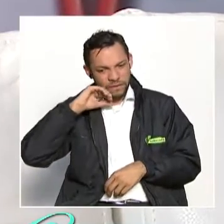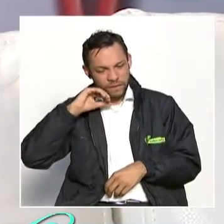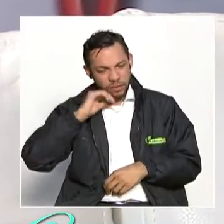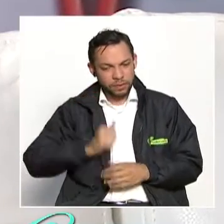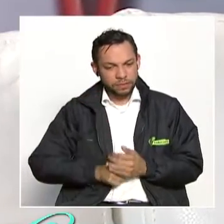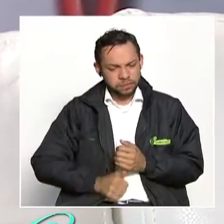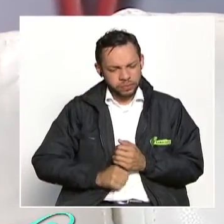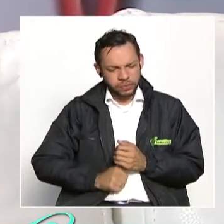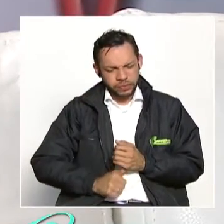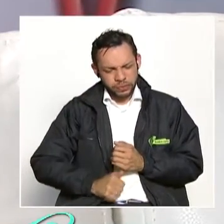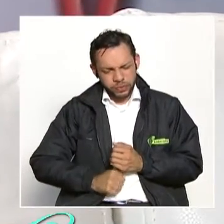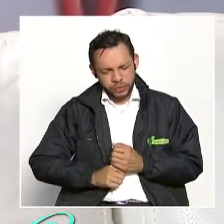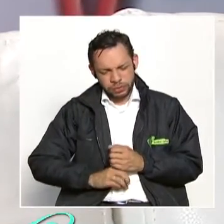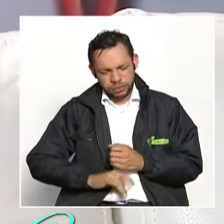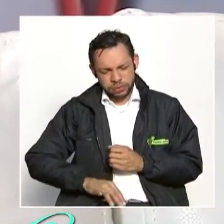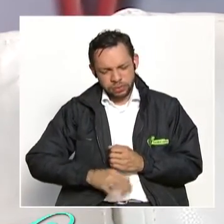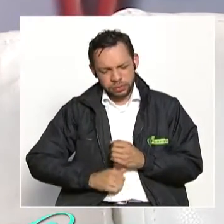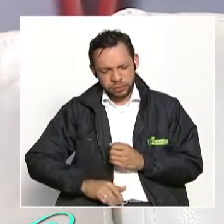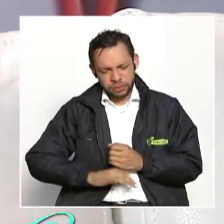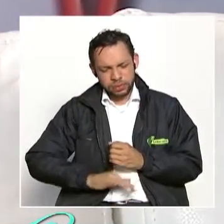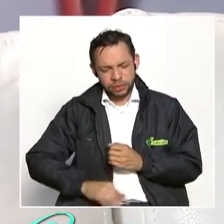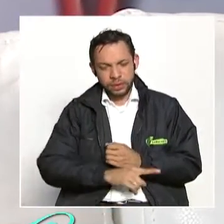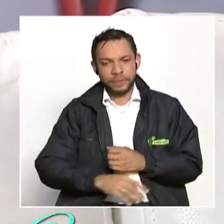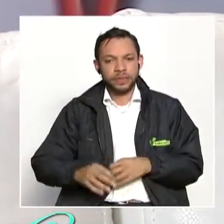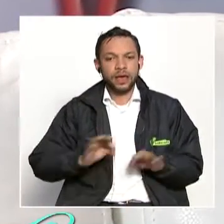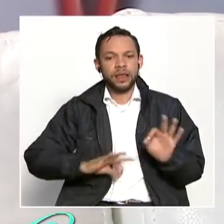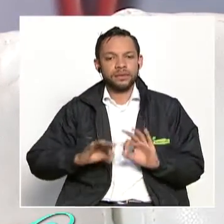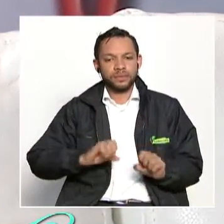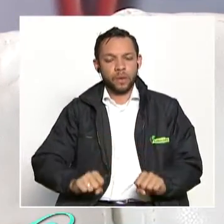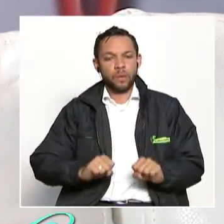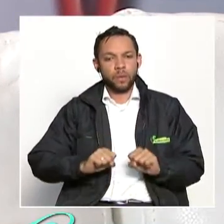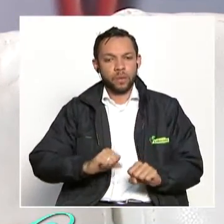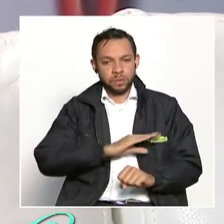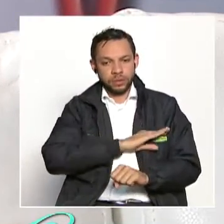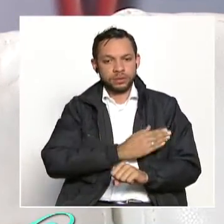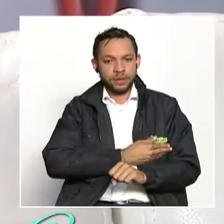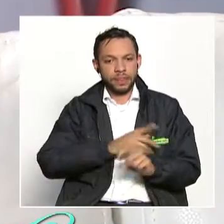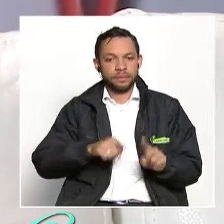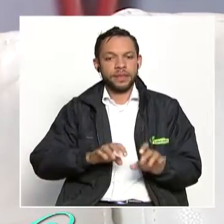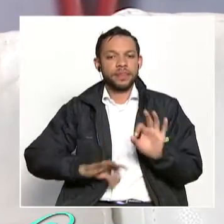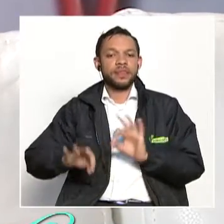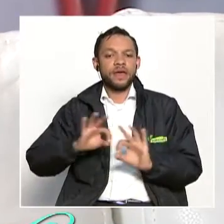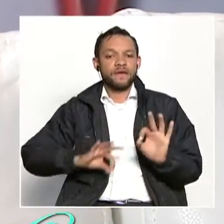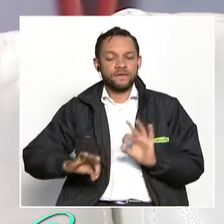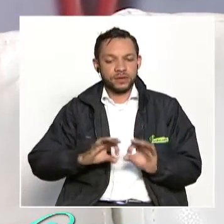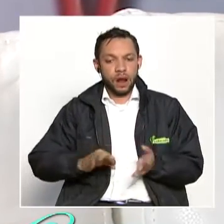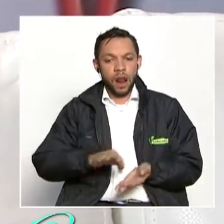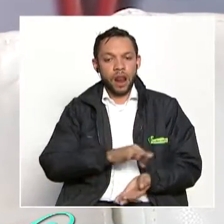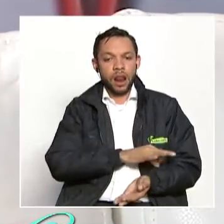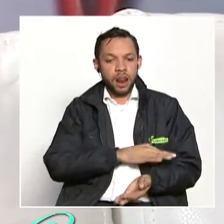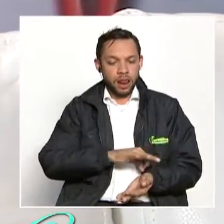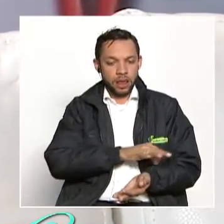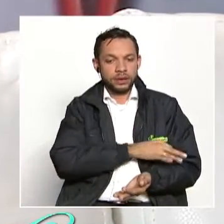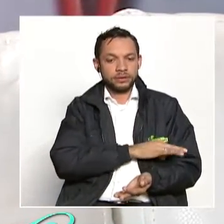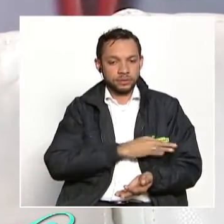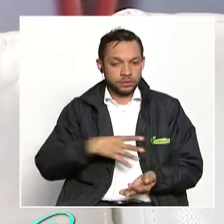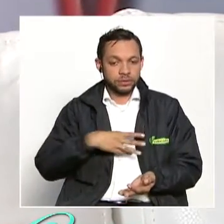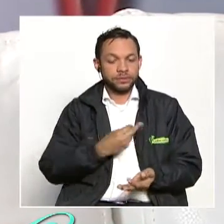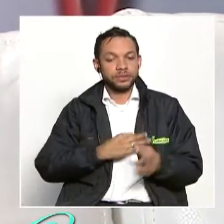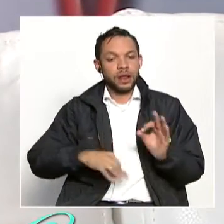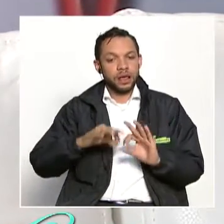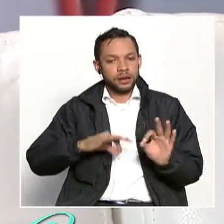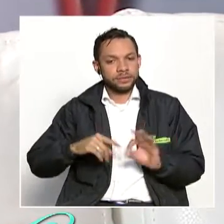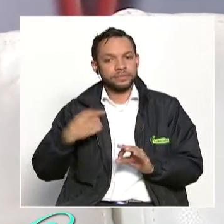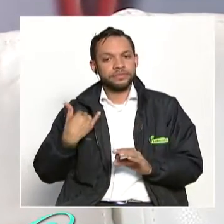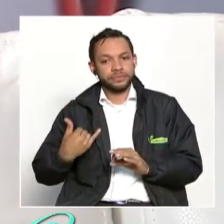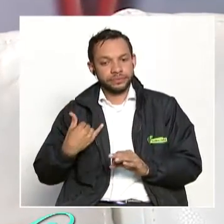diarrea, ¿sí? Pero también fortalecer nuestros mecanismos de defensa. Y como decía ahora, el primer mecanismo de defensa que nosotros tenemos